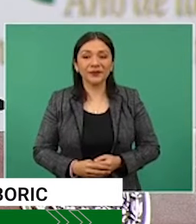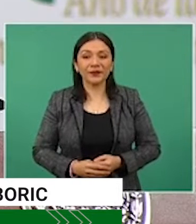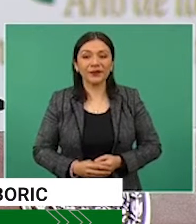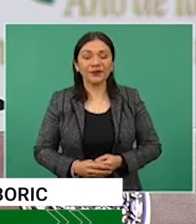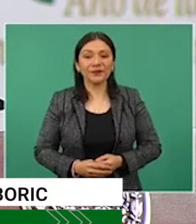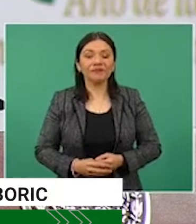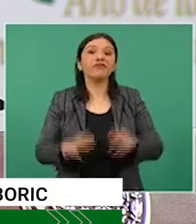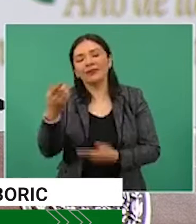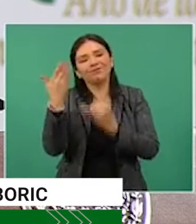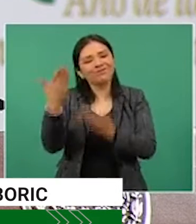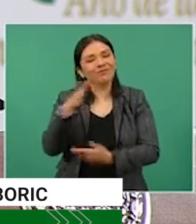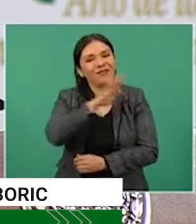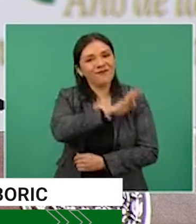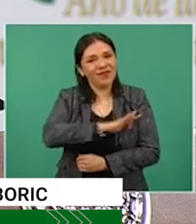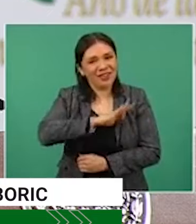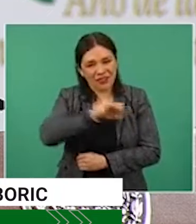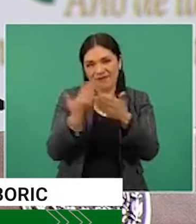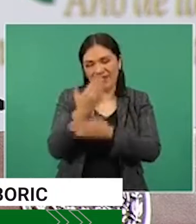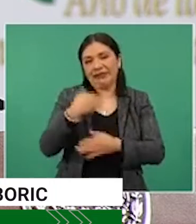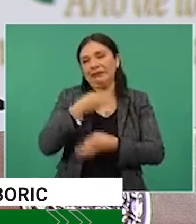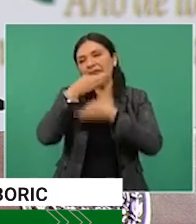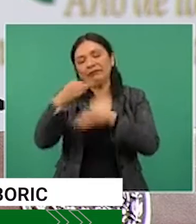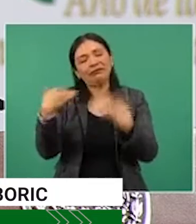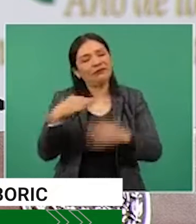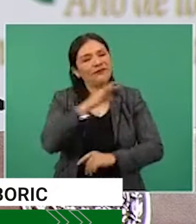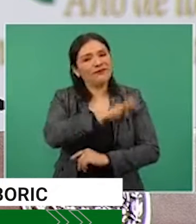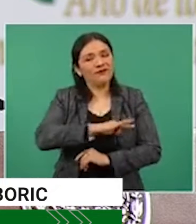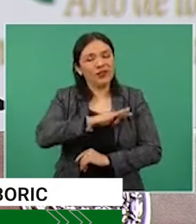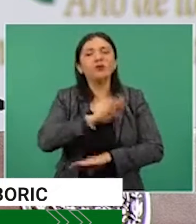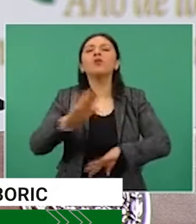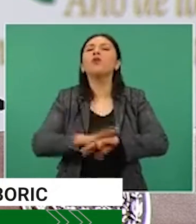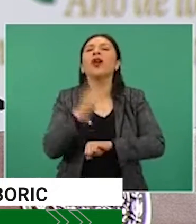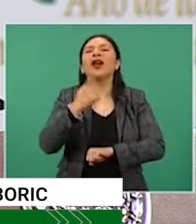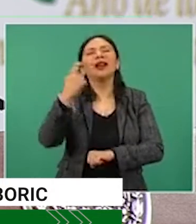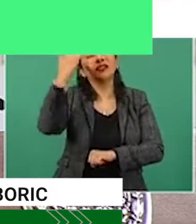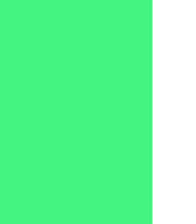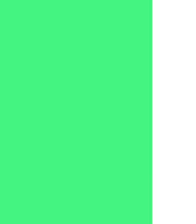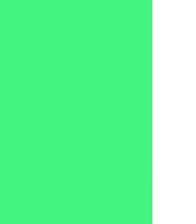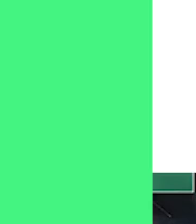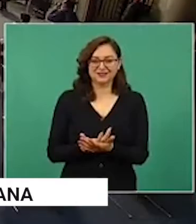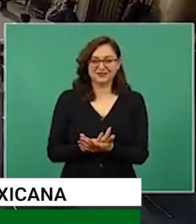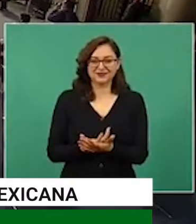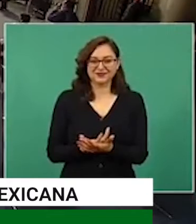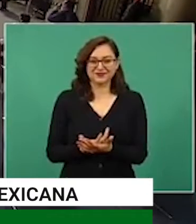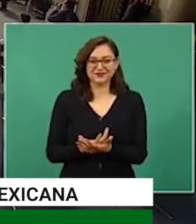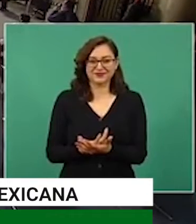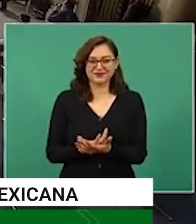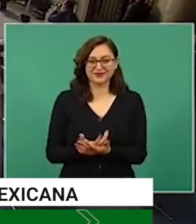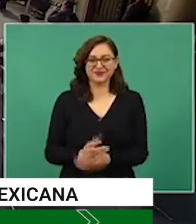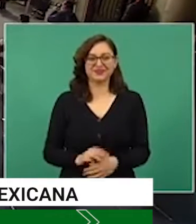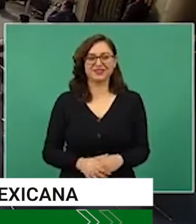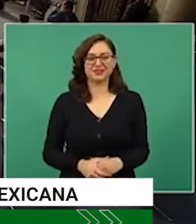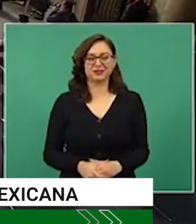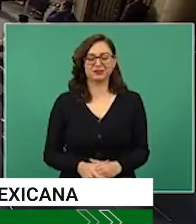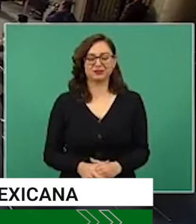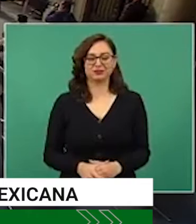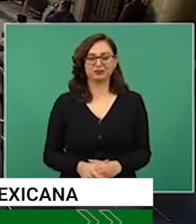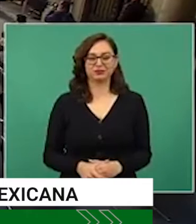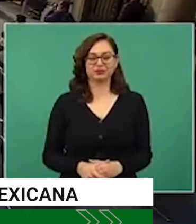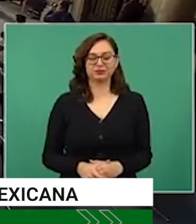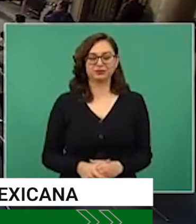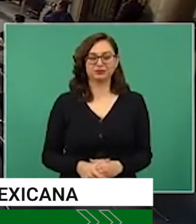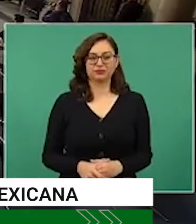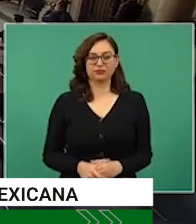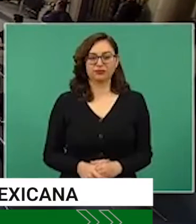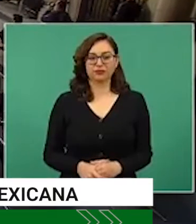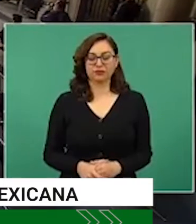felicité en la mañana porque hay una diferencia de horario. El gobierno de México condecoró con la